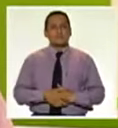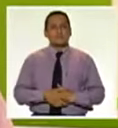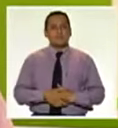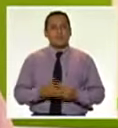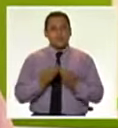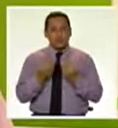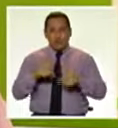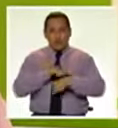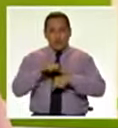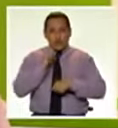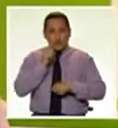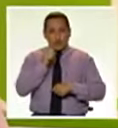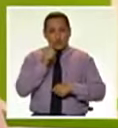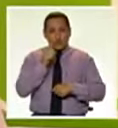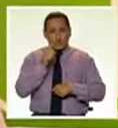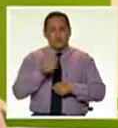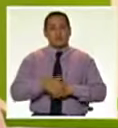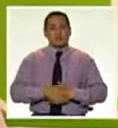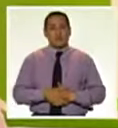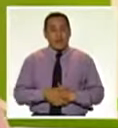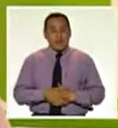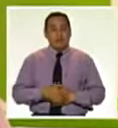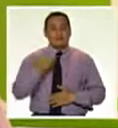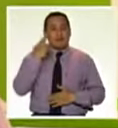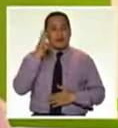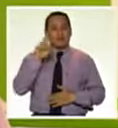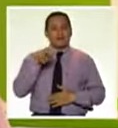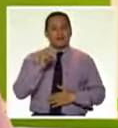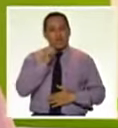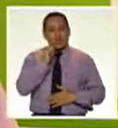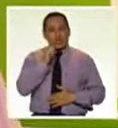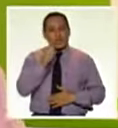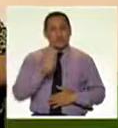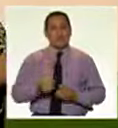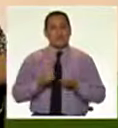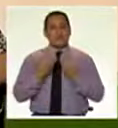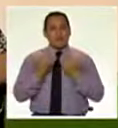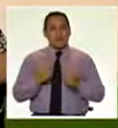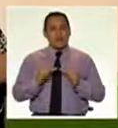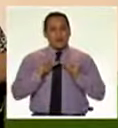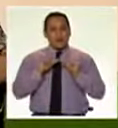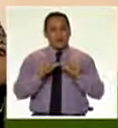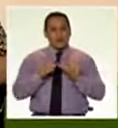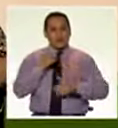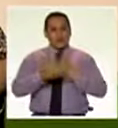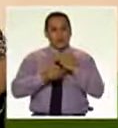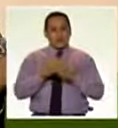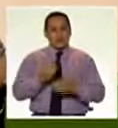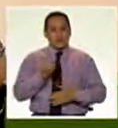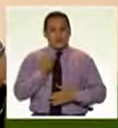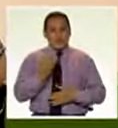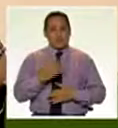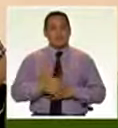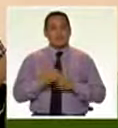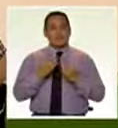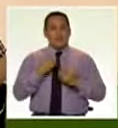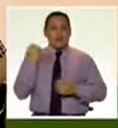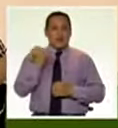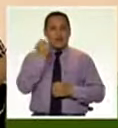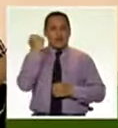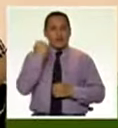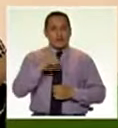¿Muchas horas, todos los días? Todos los días. Ah, con razón. los días, pues. Claro, el que la sigue la consigue. Claro. ¿Cómo vas a lograr